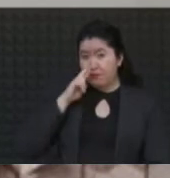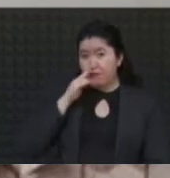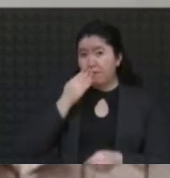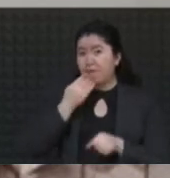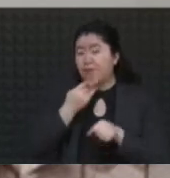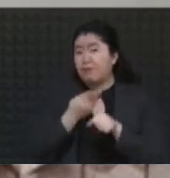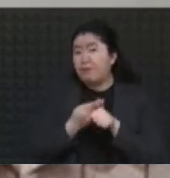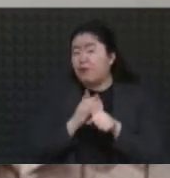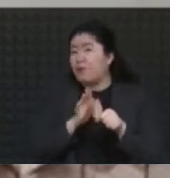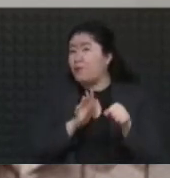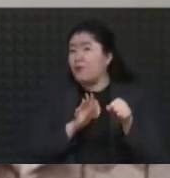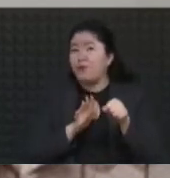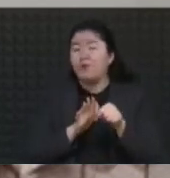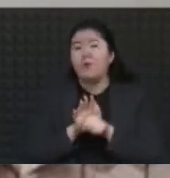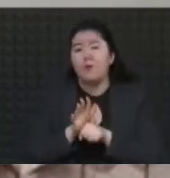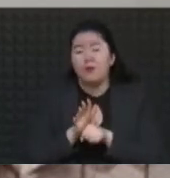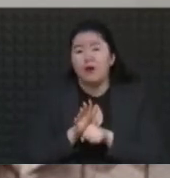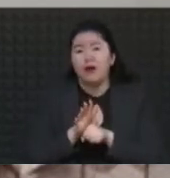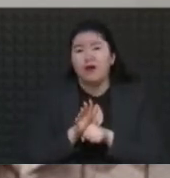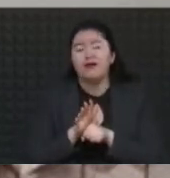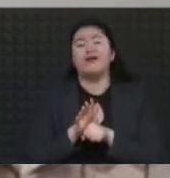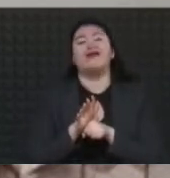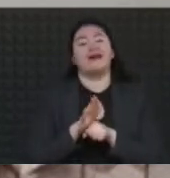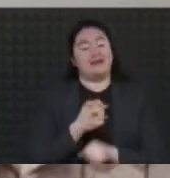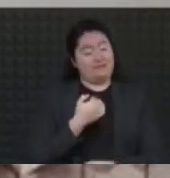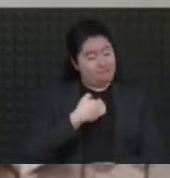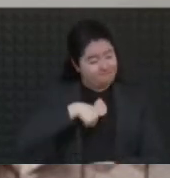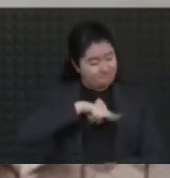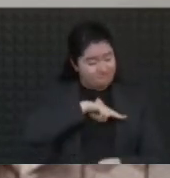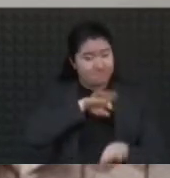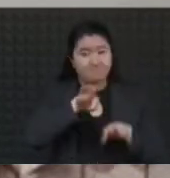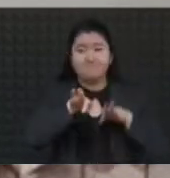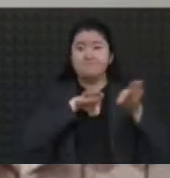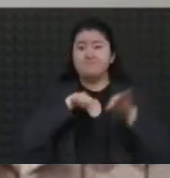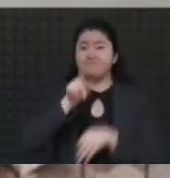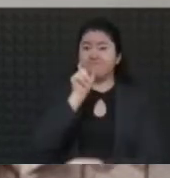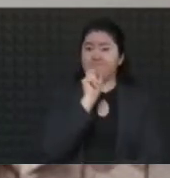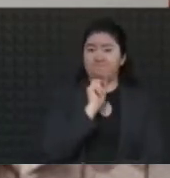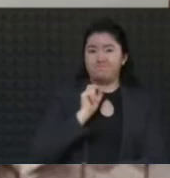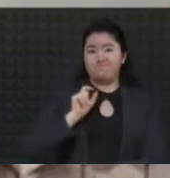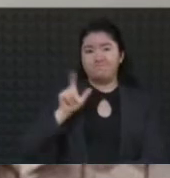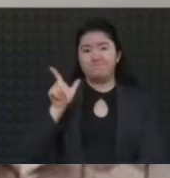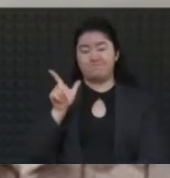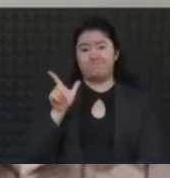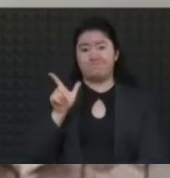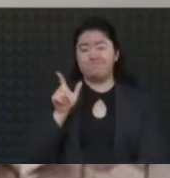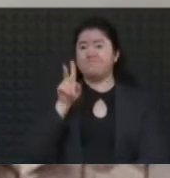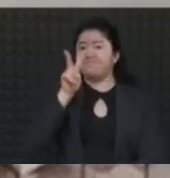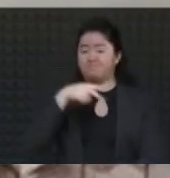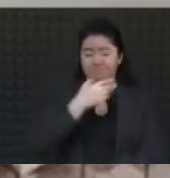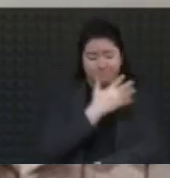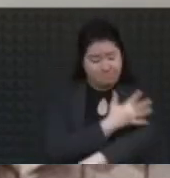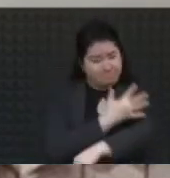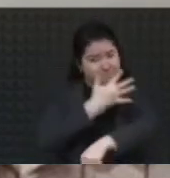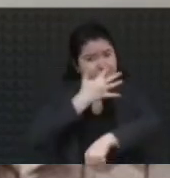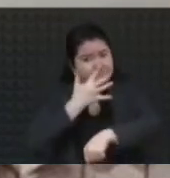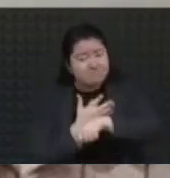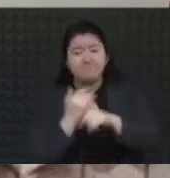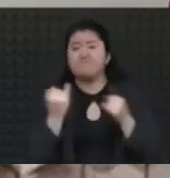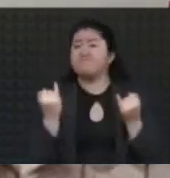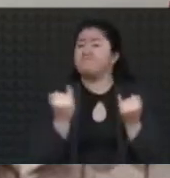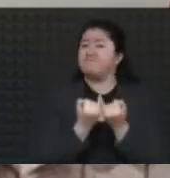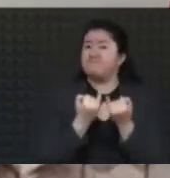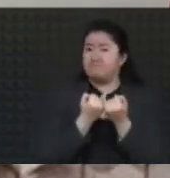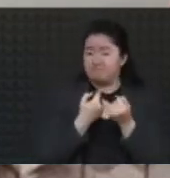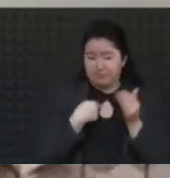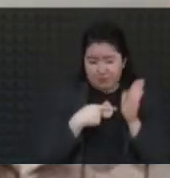actuar de una manera profesional y una manera honesta y una manera completamente